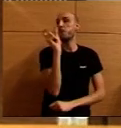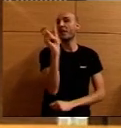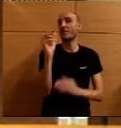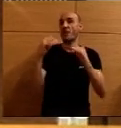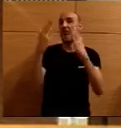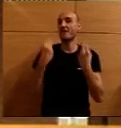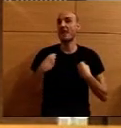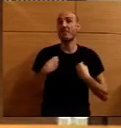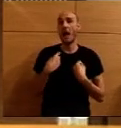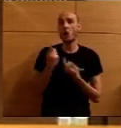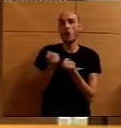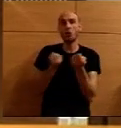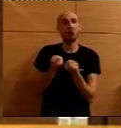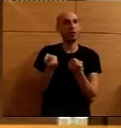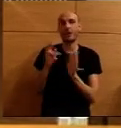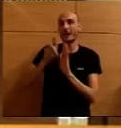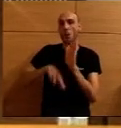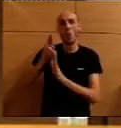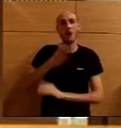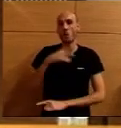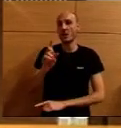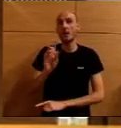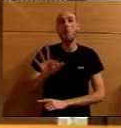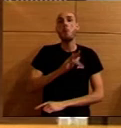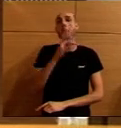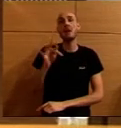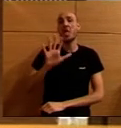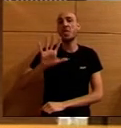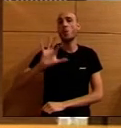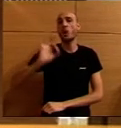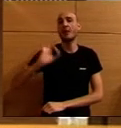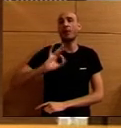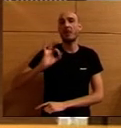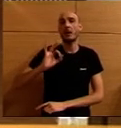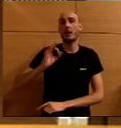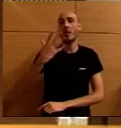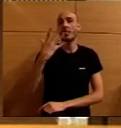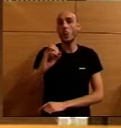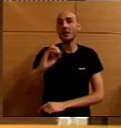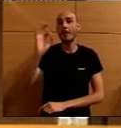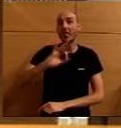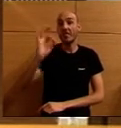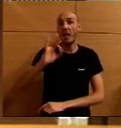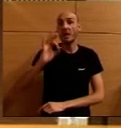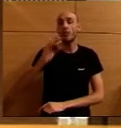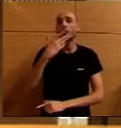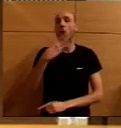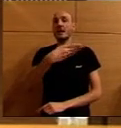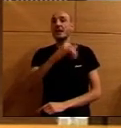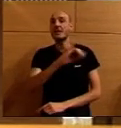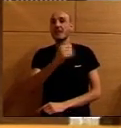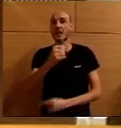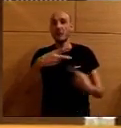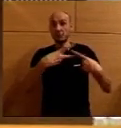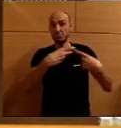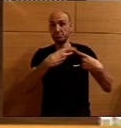vivienda ni con aumentar un 150% el IBI a aquellas